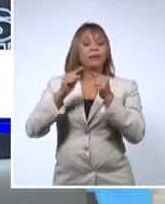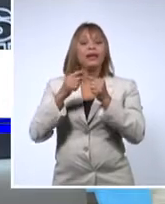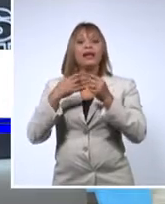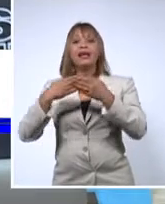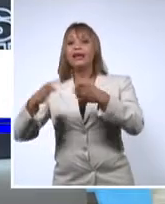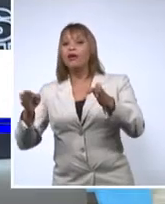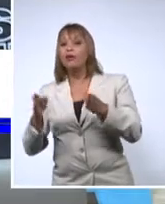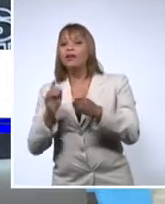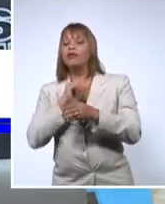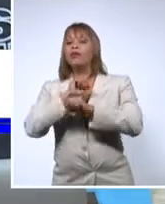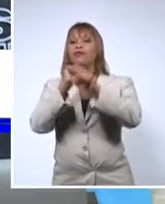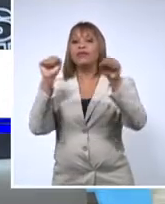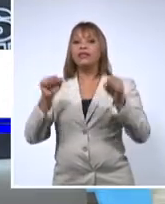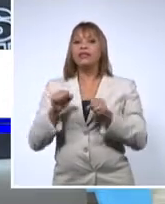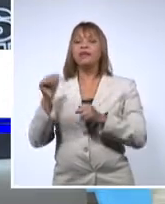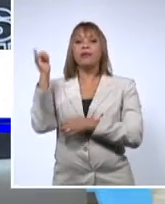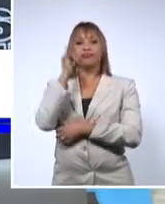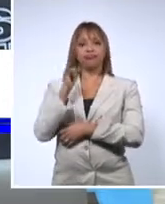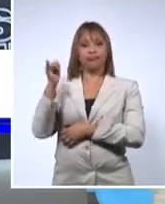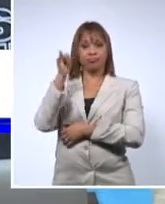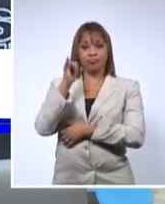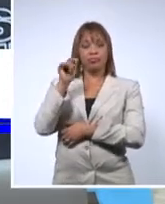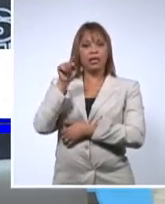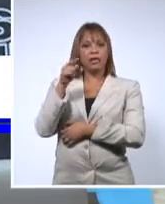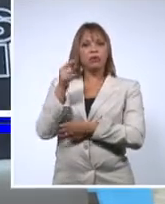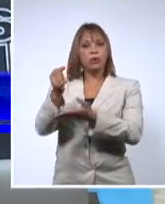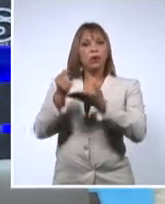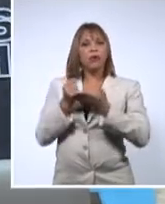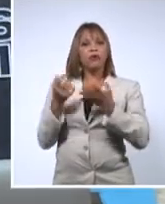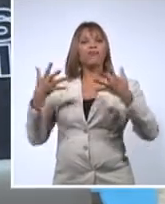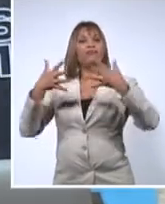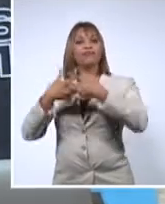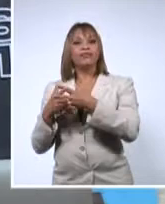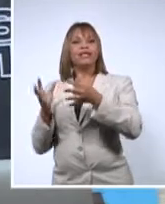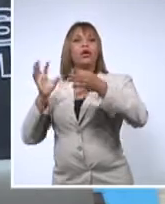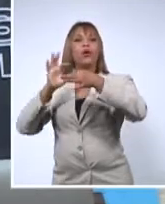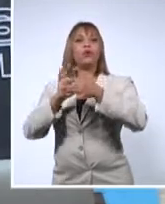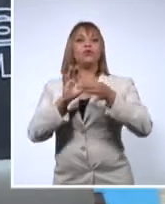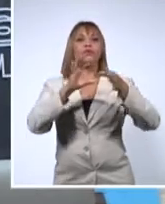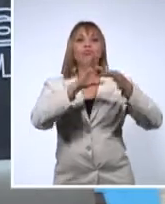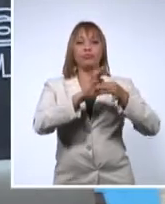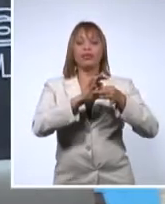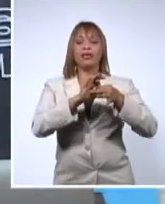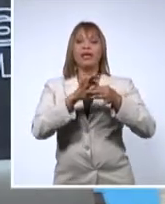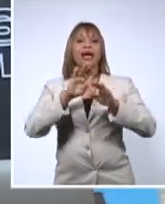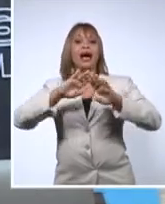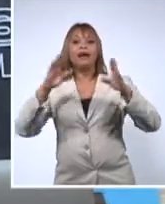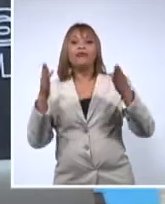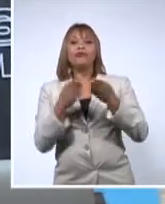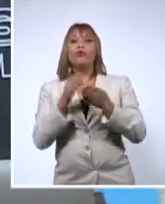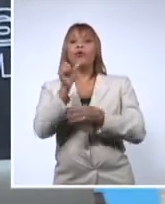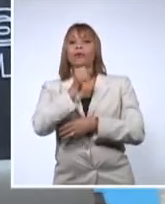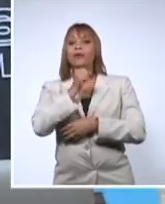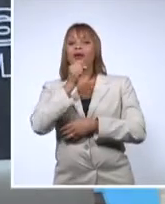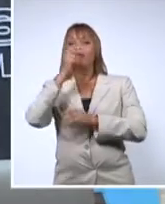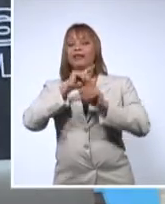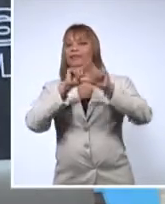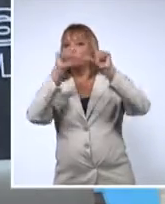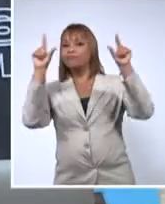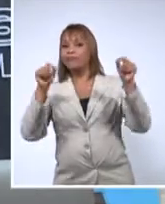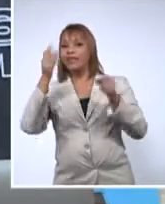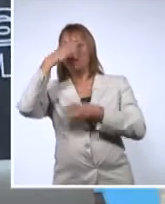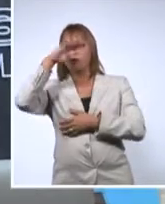sistema de videoconferencia que nos permite interconectar ya en la práctica a todos los periodistas del país. En